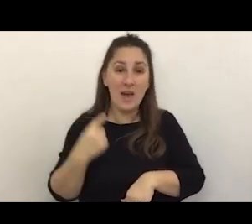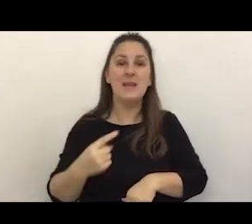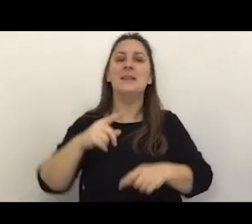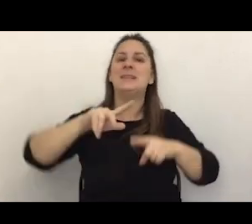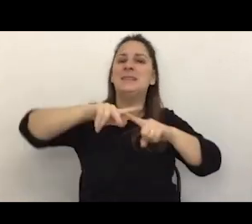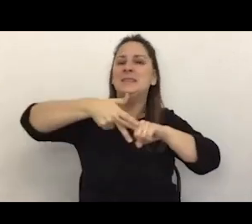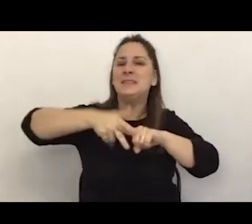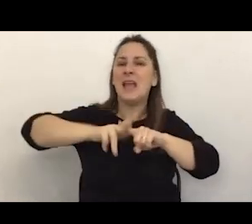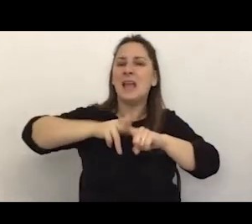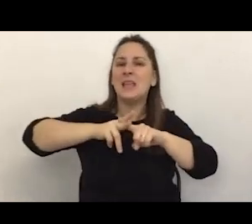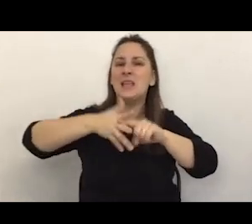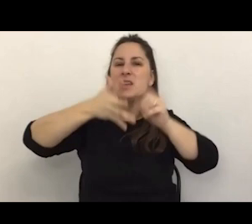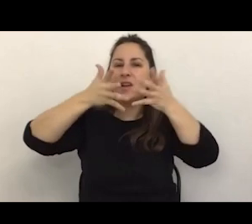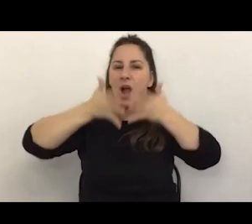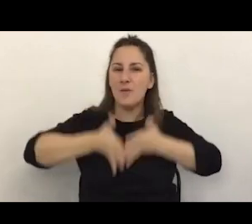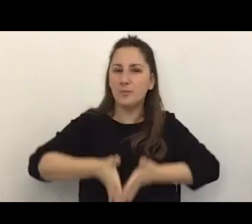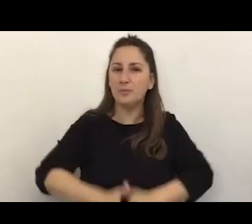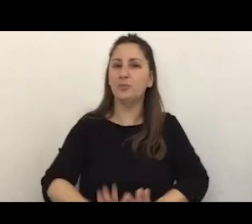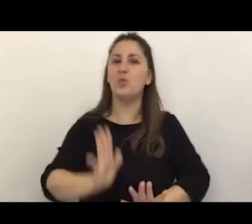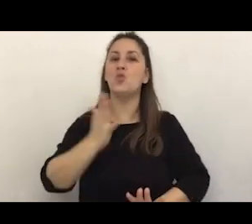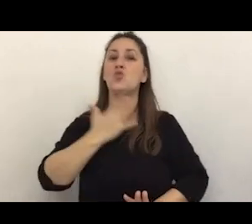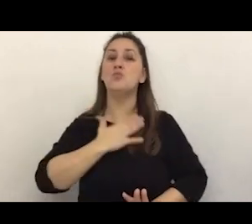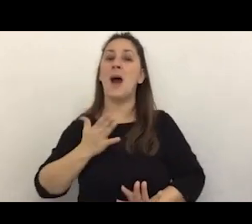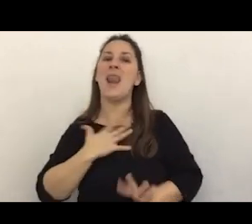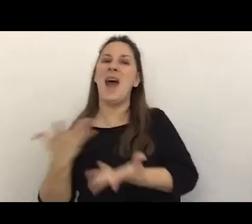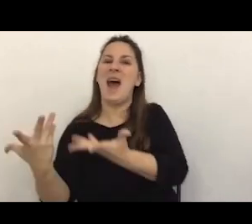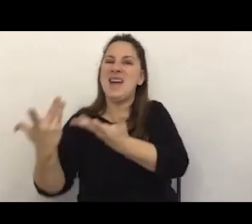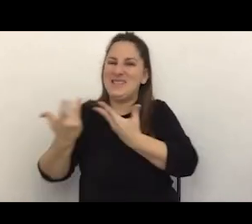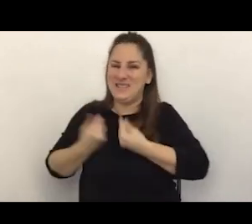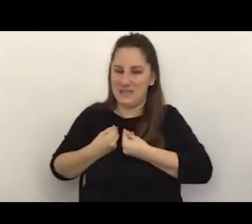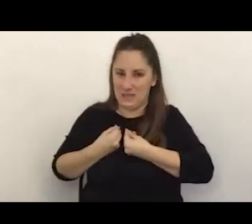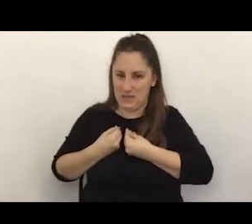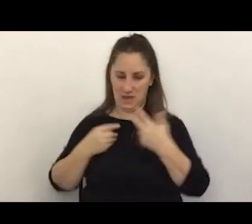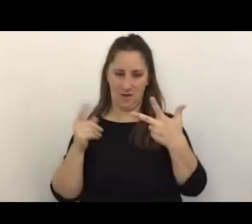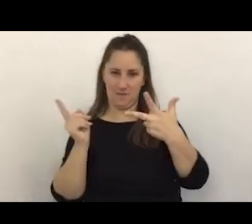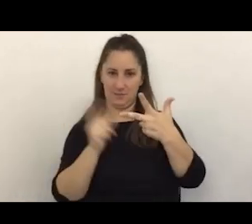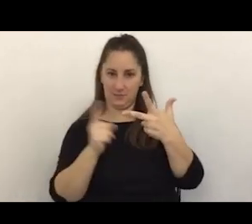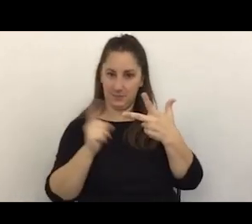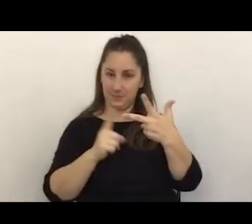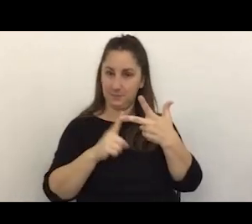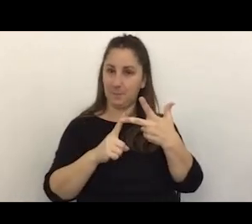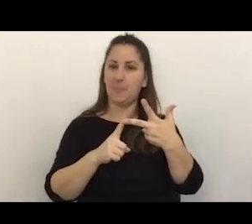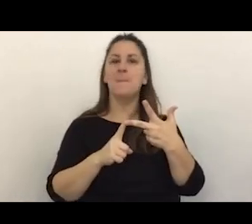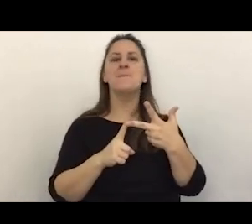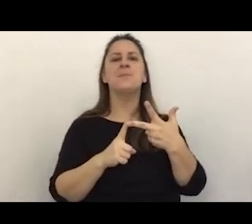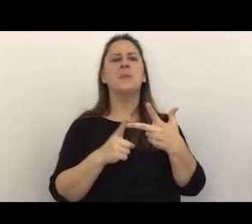de reproducción humana asistida. No crean que el proceso de